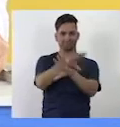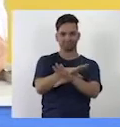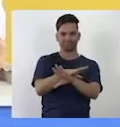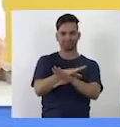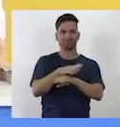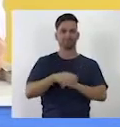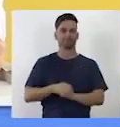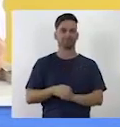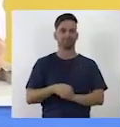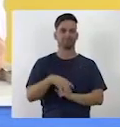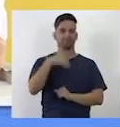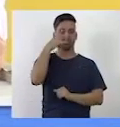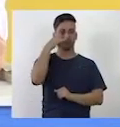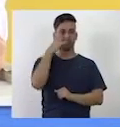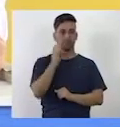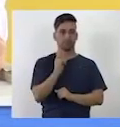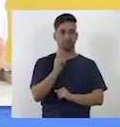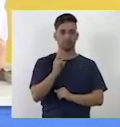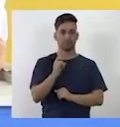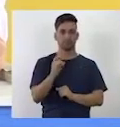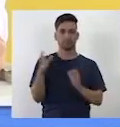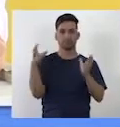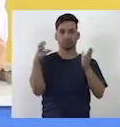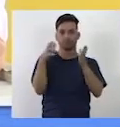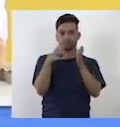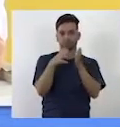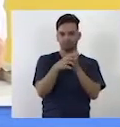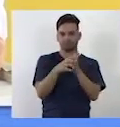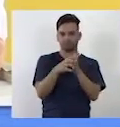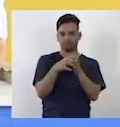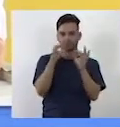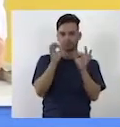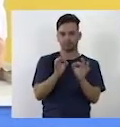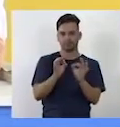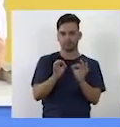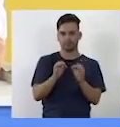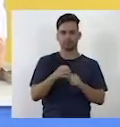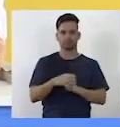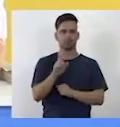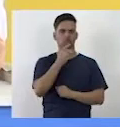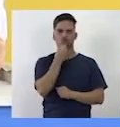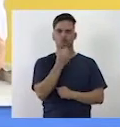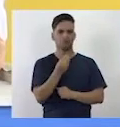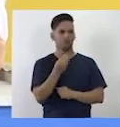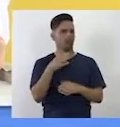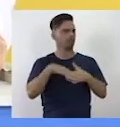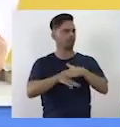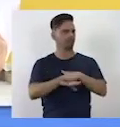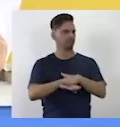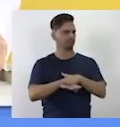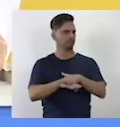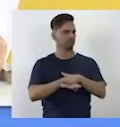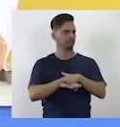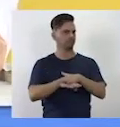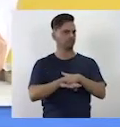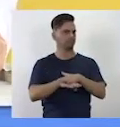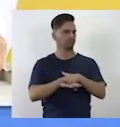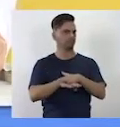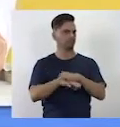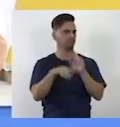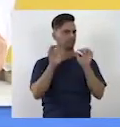16 escuché si oxidará si reducirá la especie están haciendo como referencia y no se puede guardar